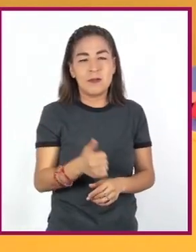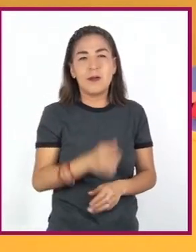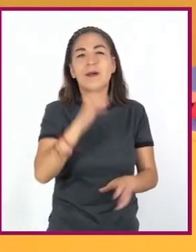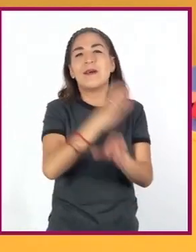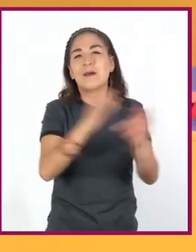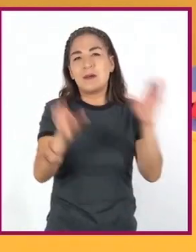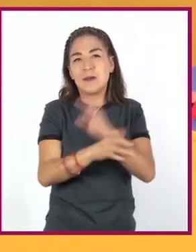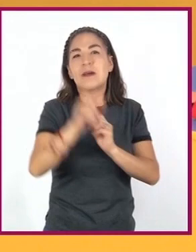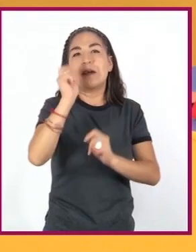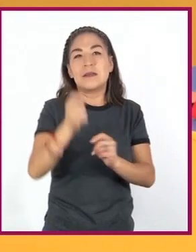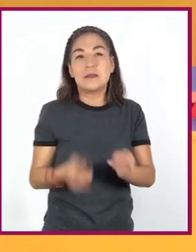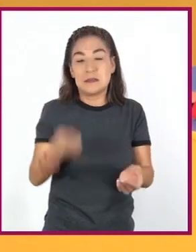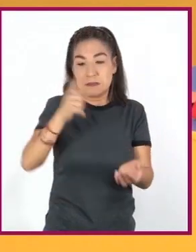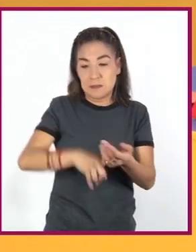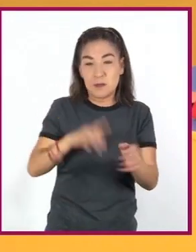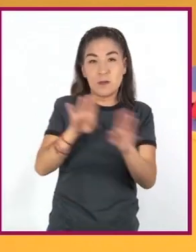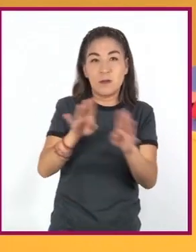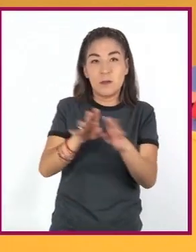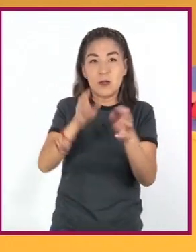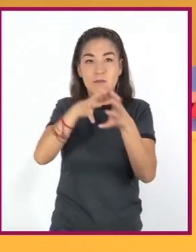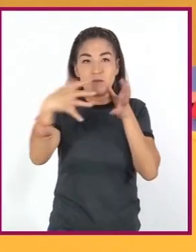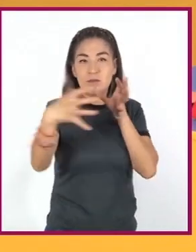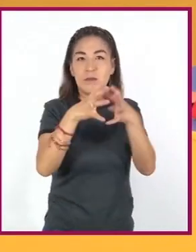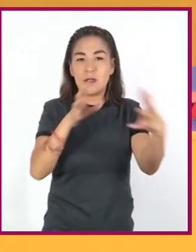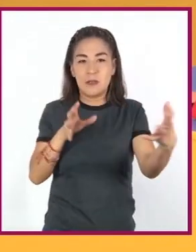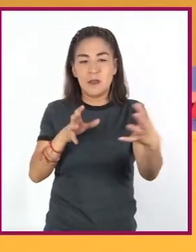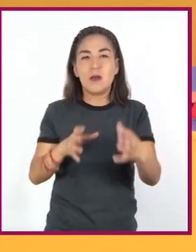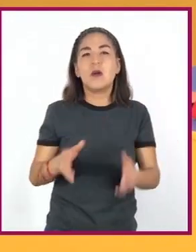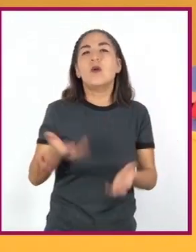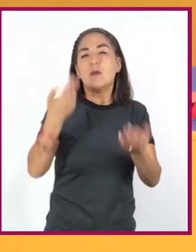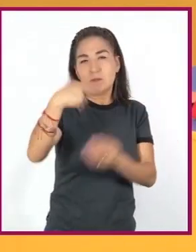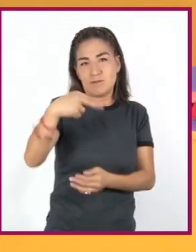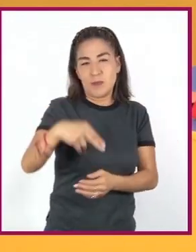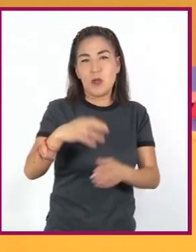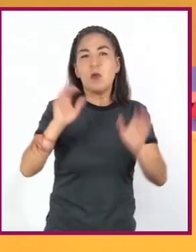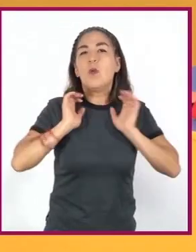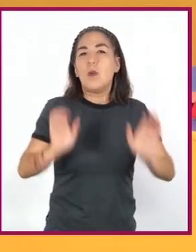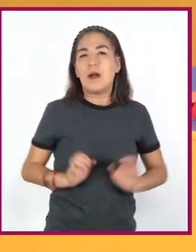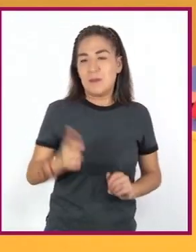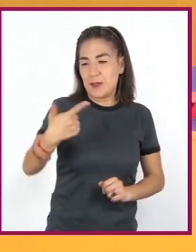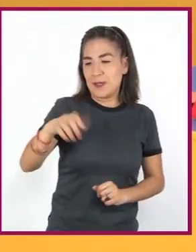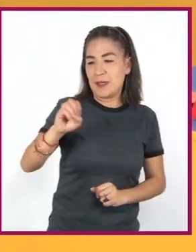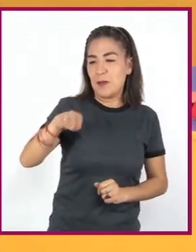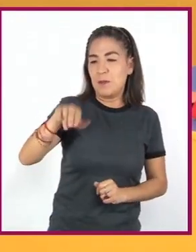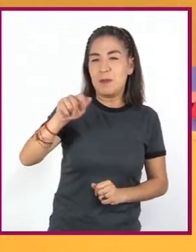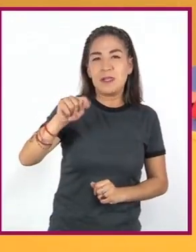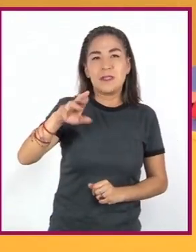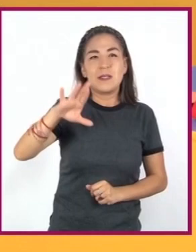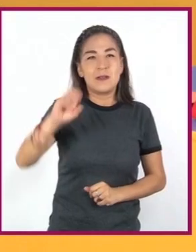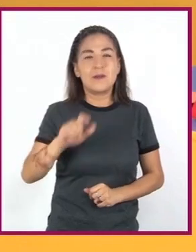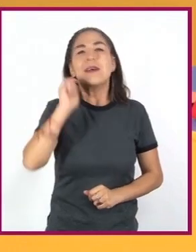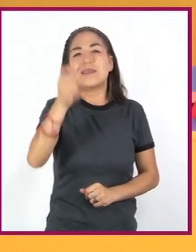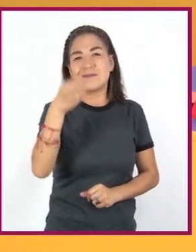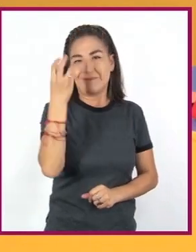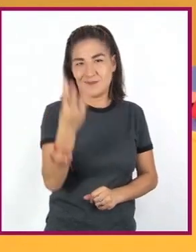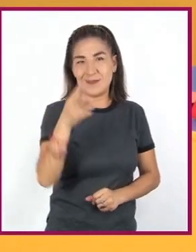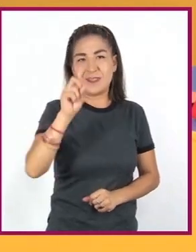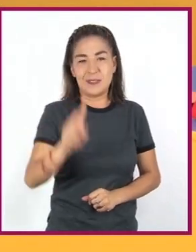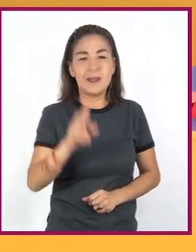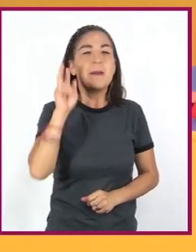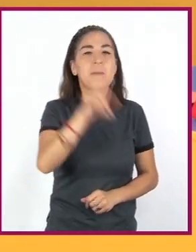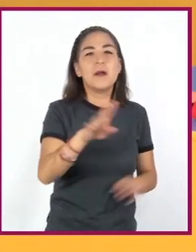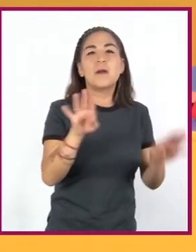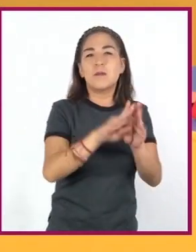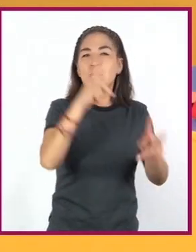ocupan un lugar en el espacio se denominan cuerpos geométricos y son tridimensionales. Veamos algunas